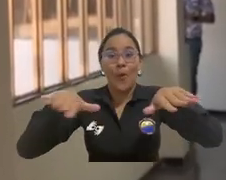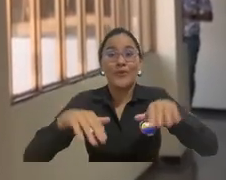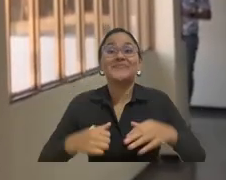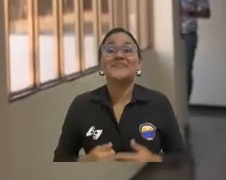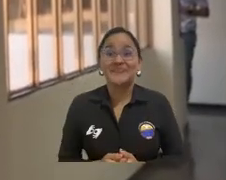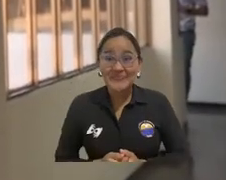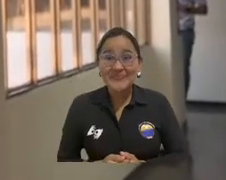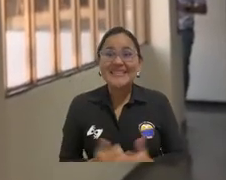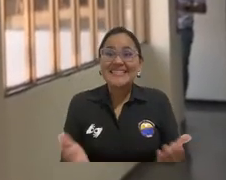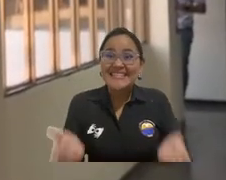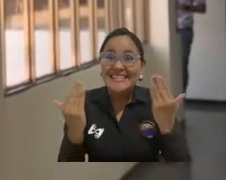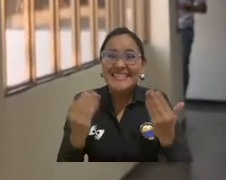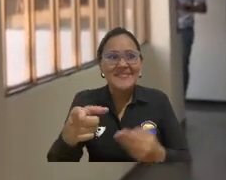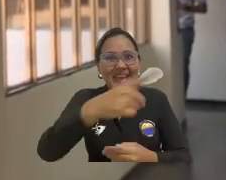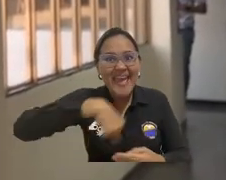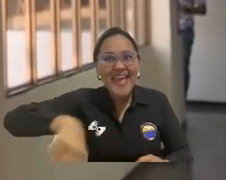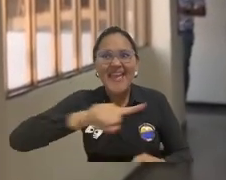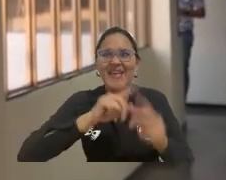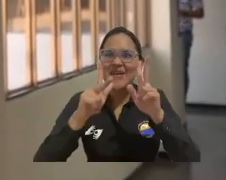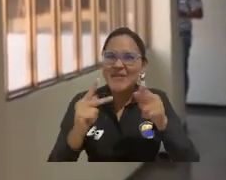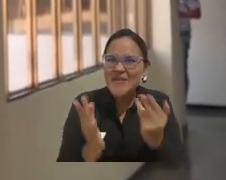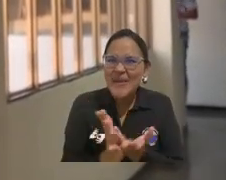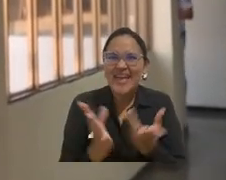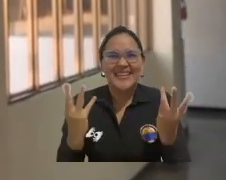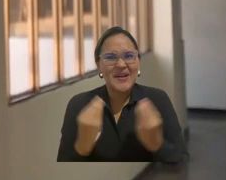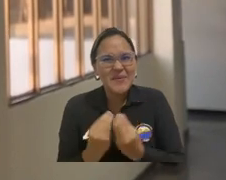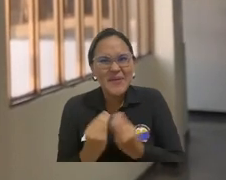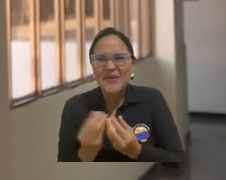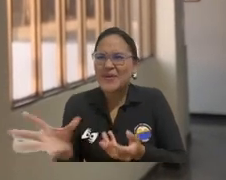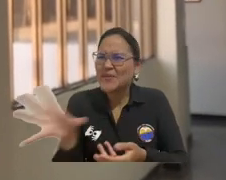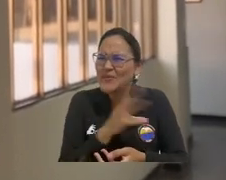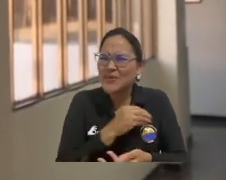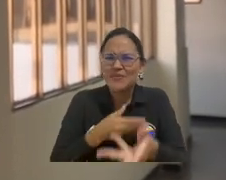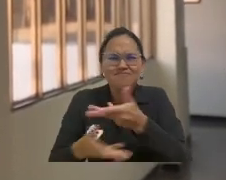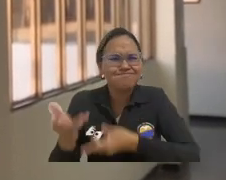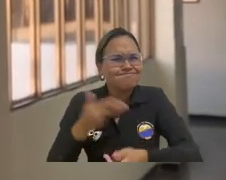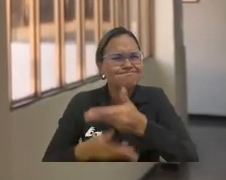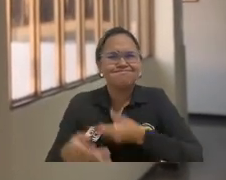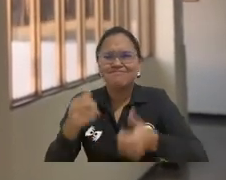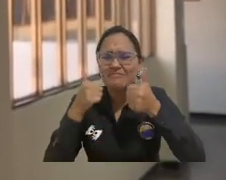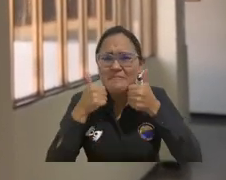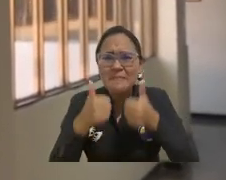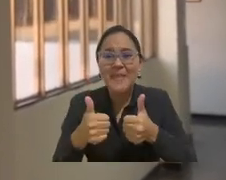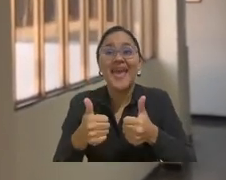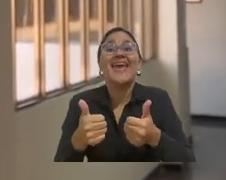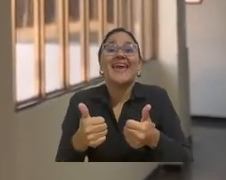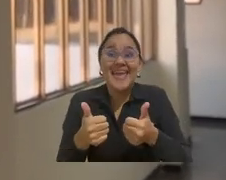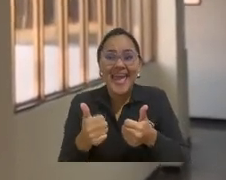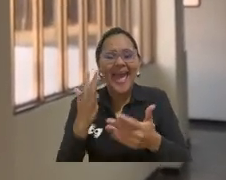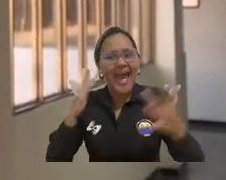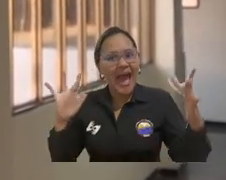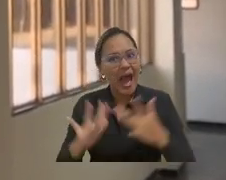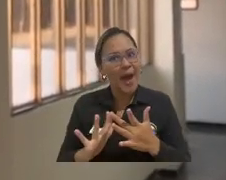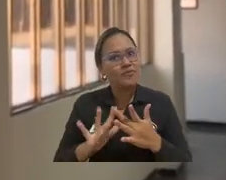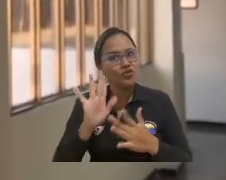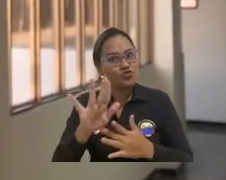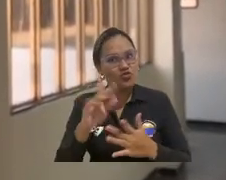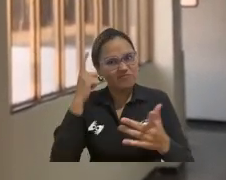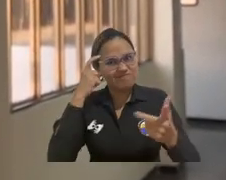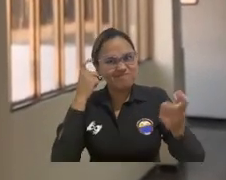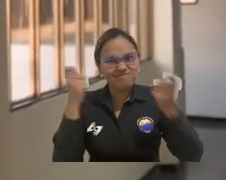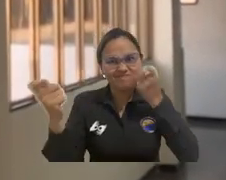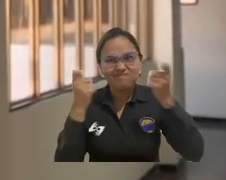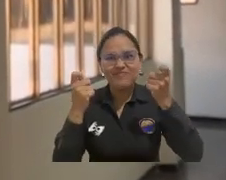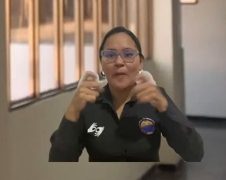puerta increíble para nuestros practicantes, nuestros compañeros y compañeras estudiantes, para que puedan aportar a la conformación de ese tan anhelado